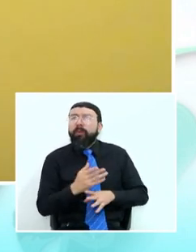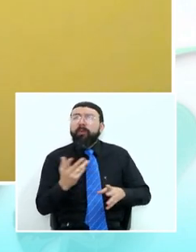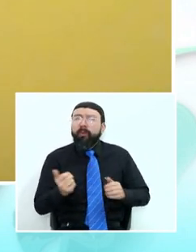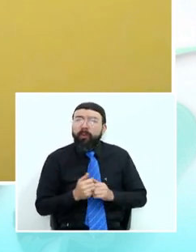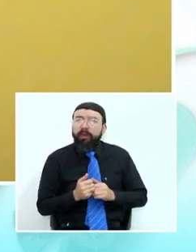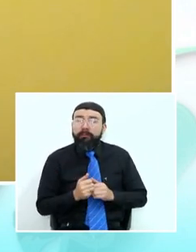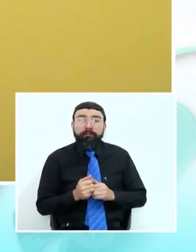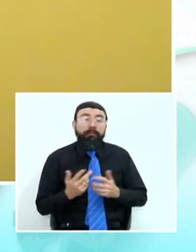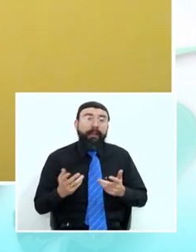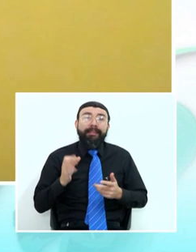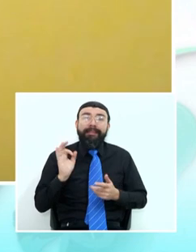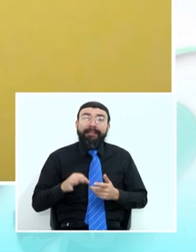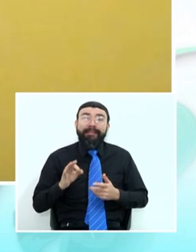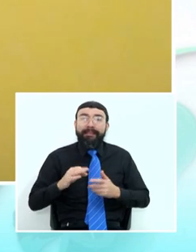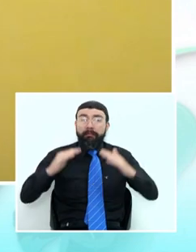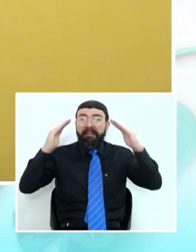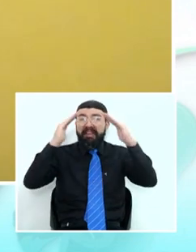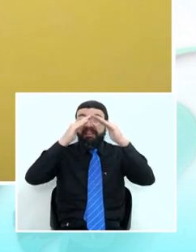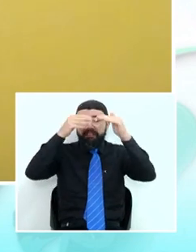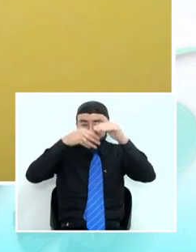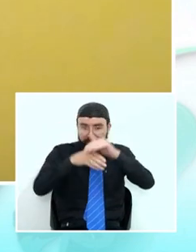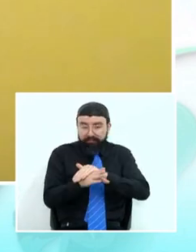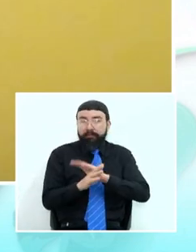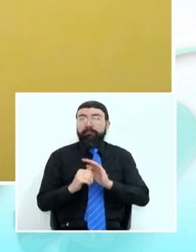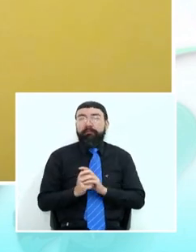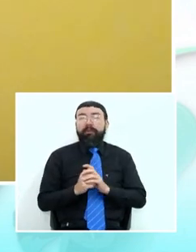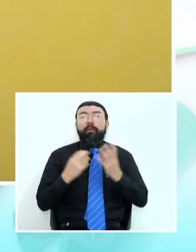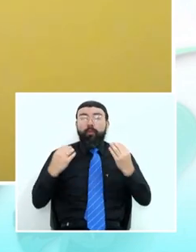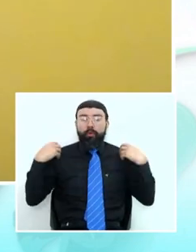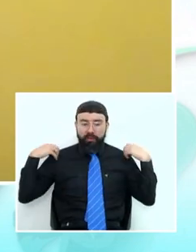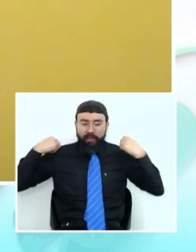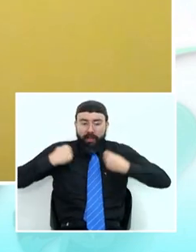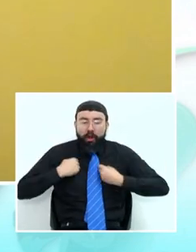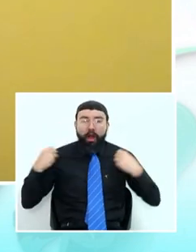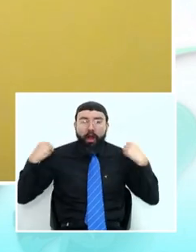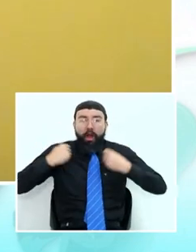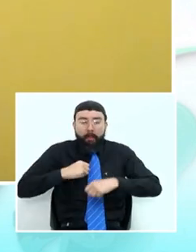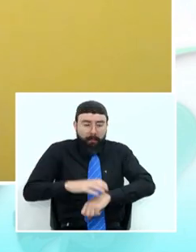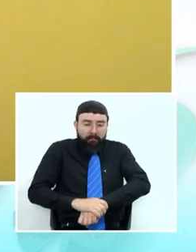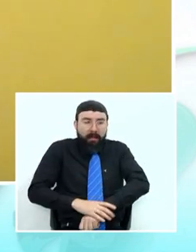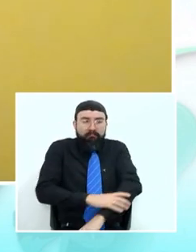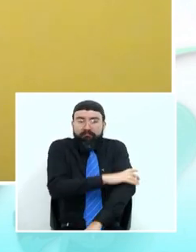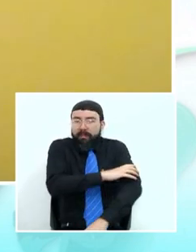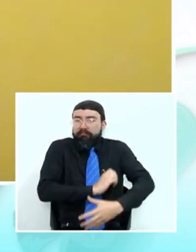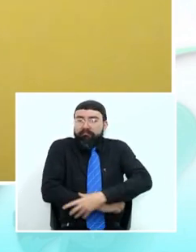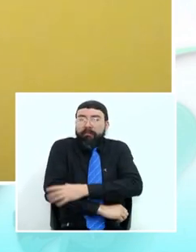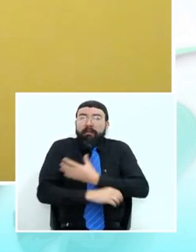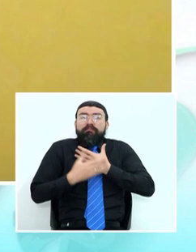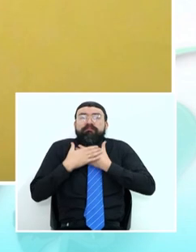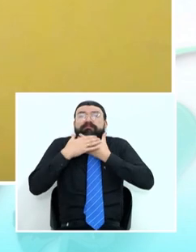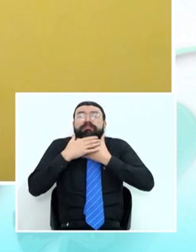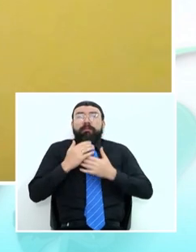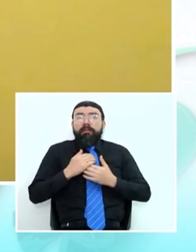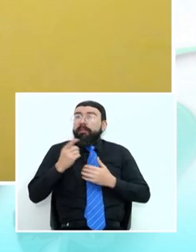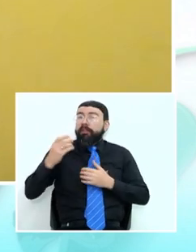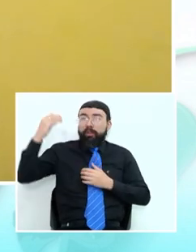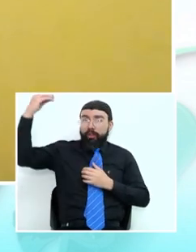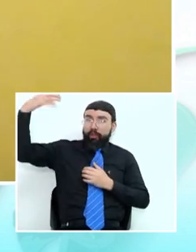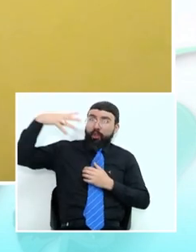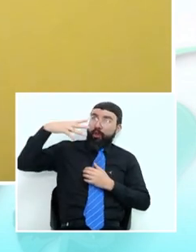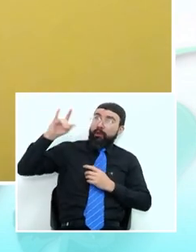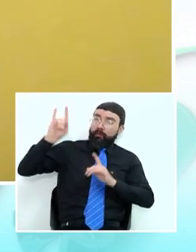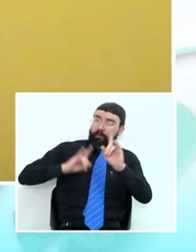andamos siempre bajo techo, tenemos mucha ropa y no utilizamos el sol, en el caso de los